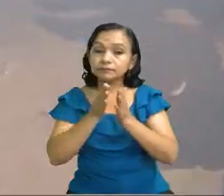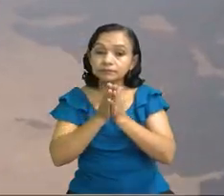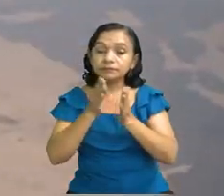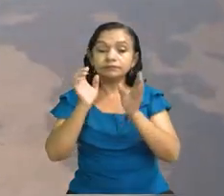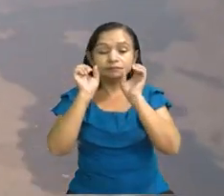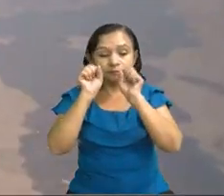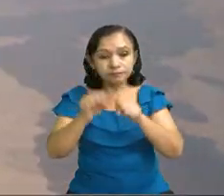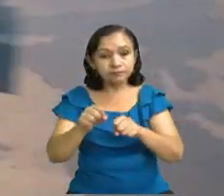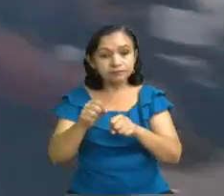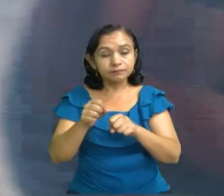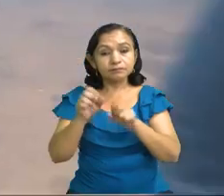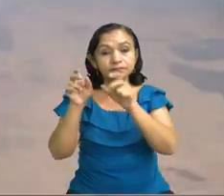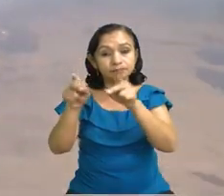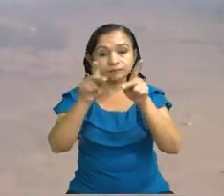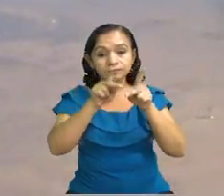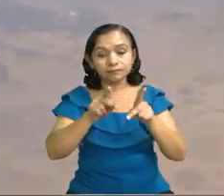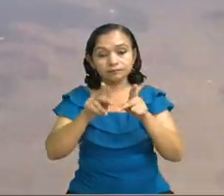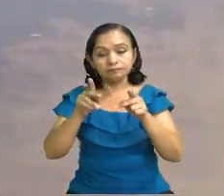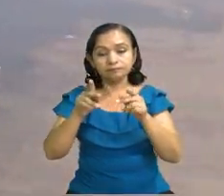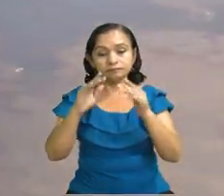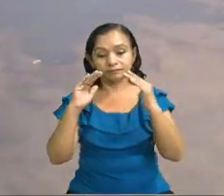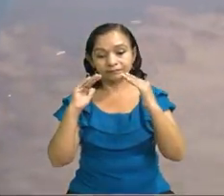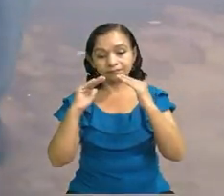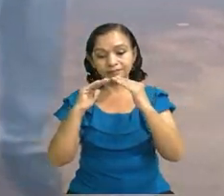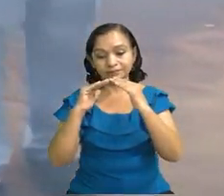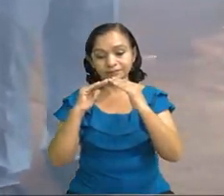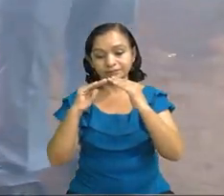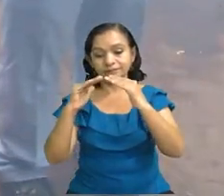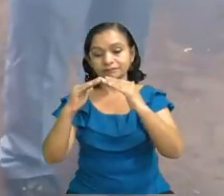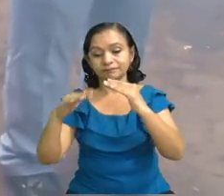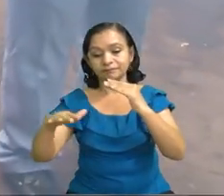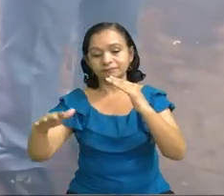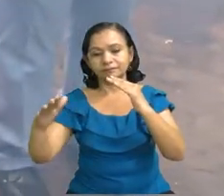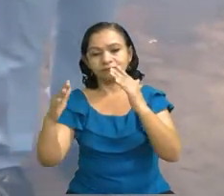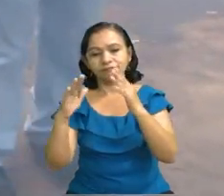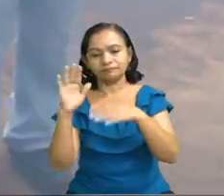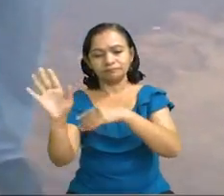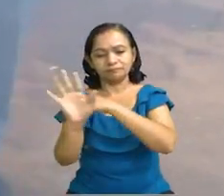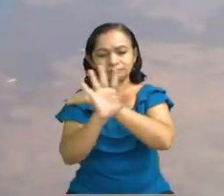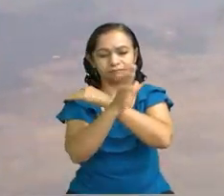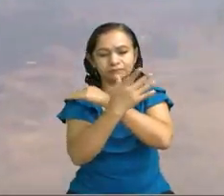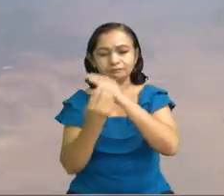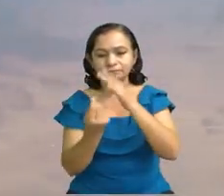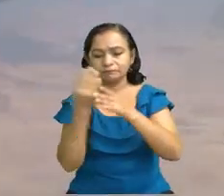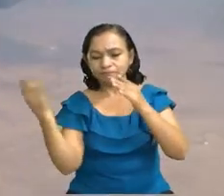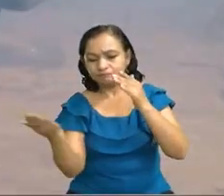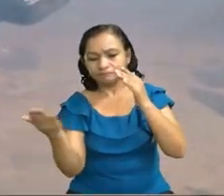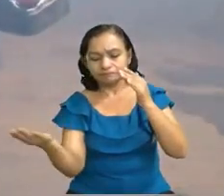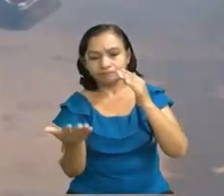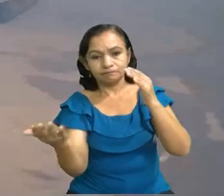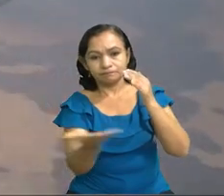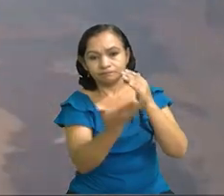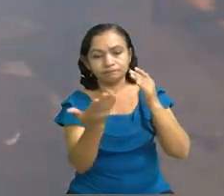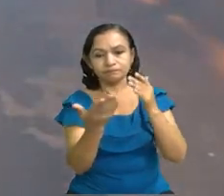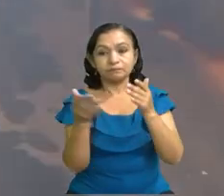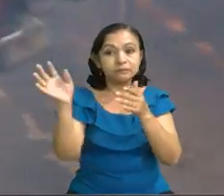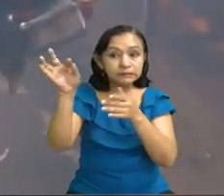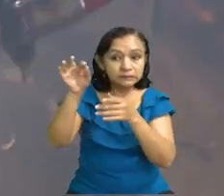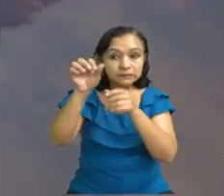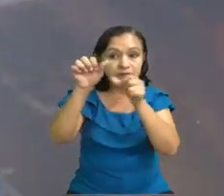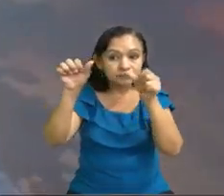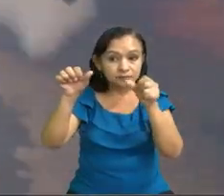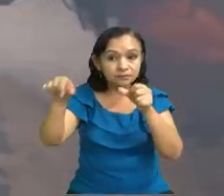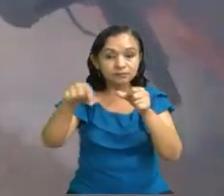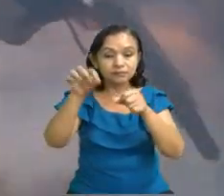bueno que la gente también rozara sus predios, porque algunas personas llevan lo que es el monte, atrae animales, aparte